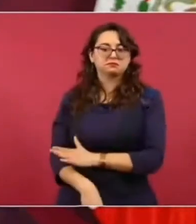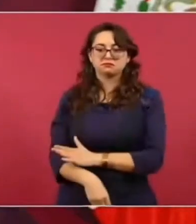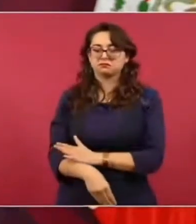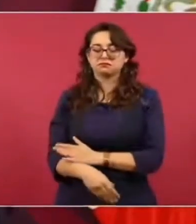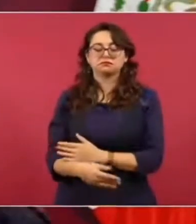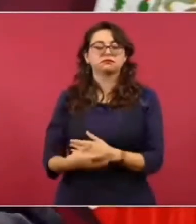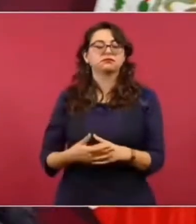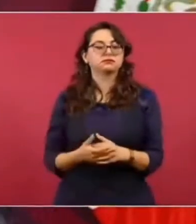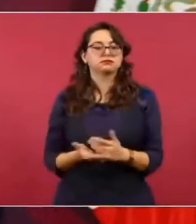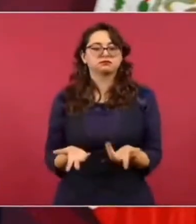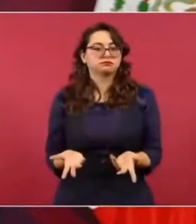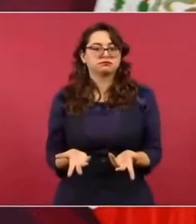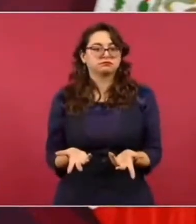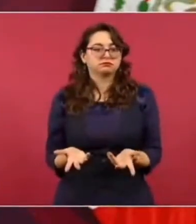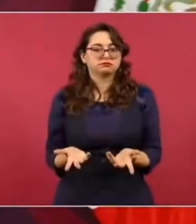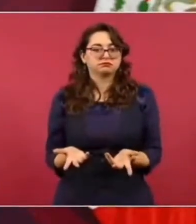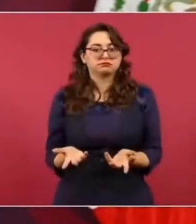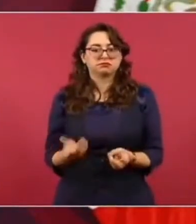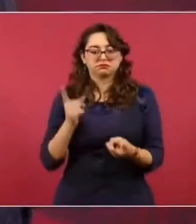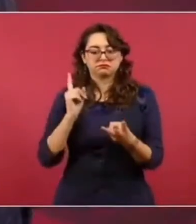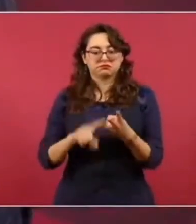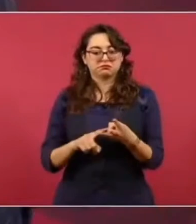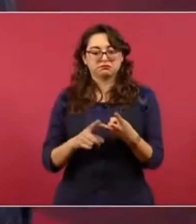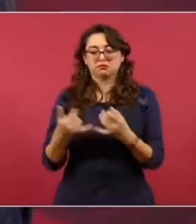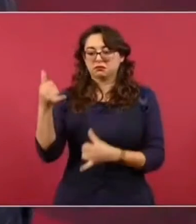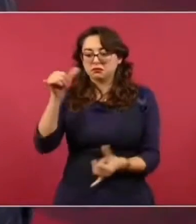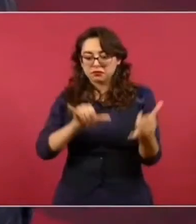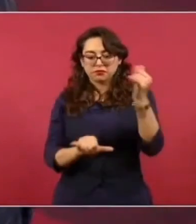¿Cómo acabaron la petroquímica?